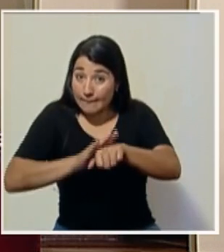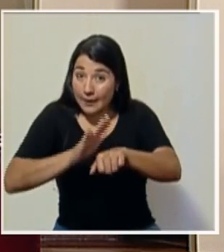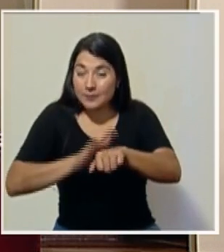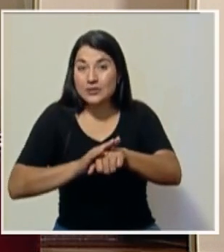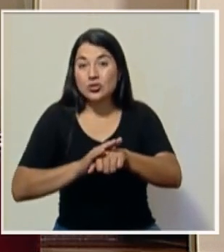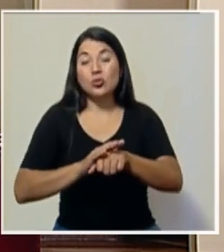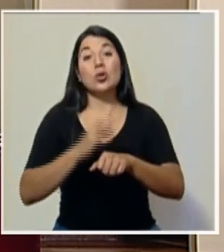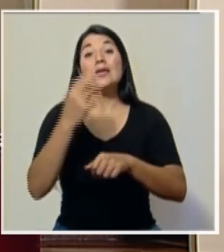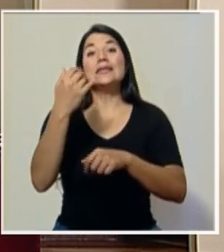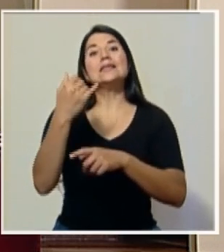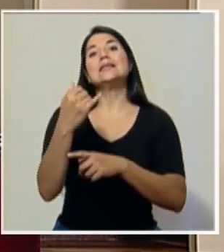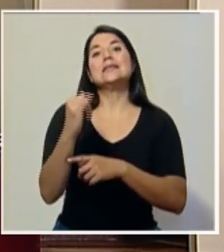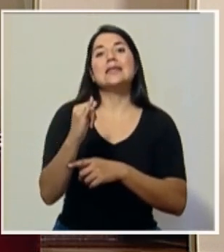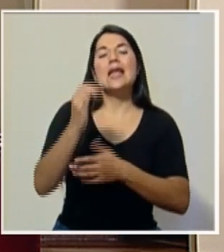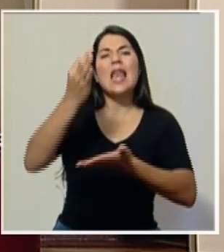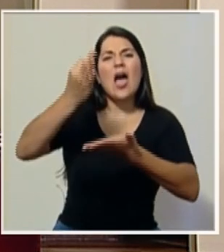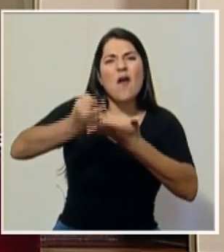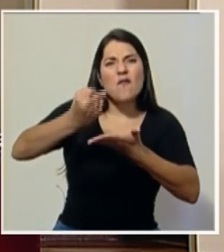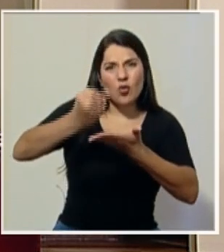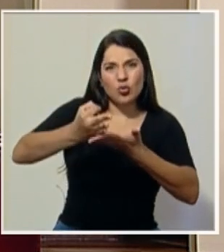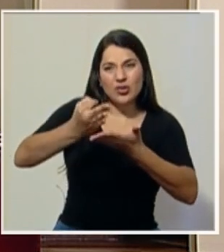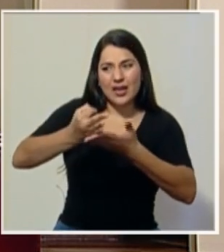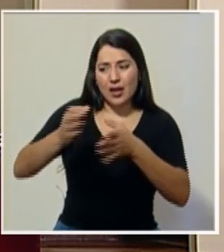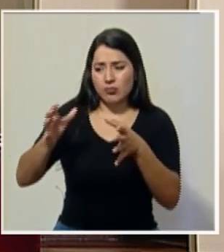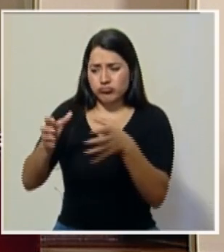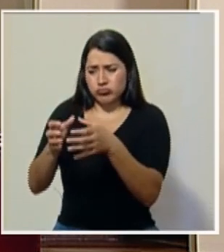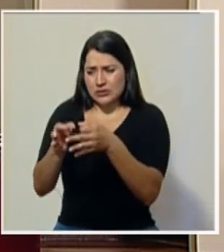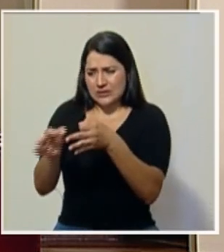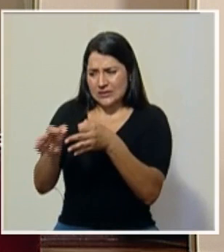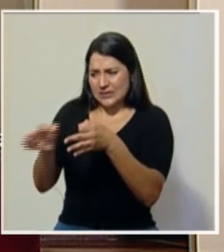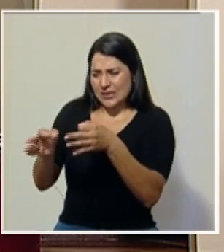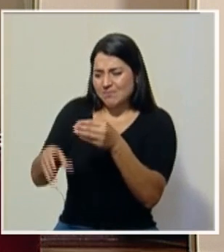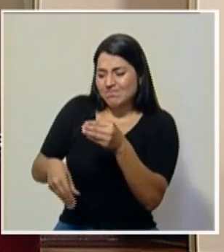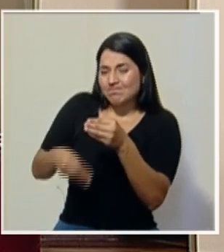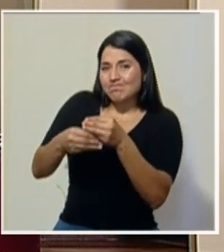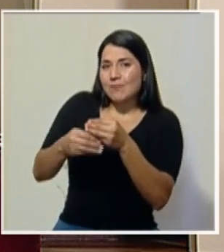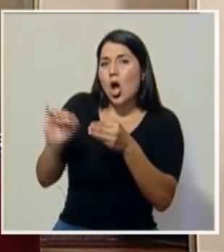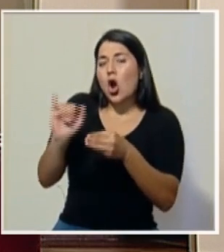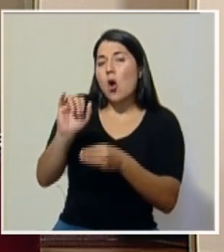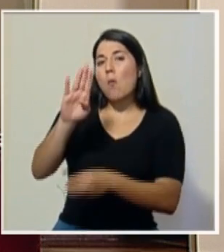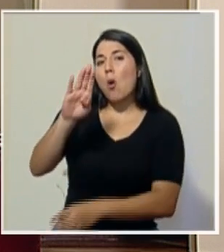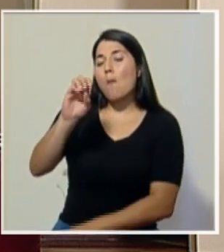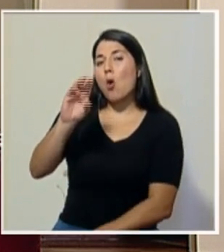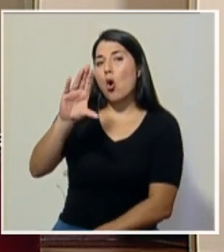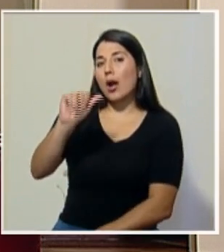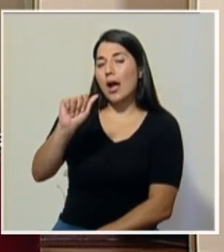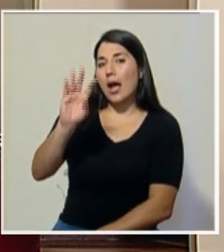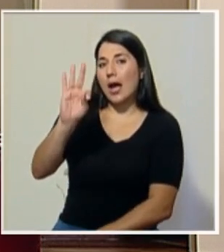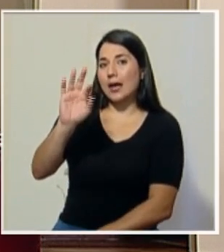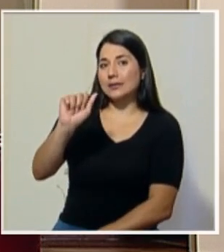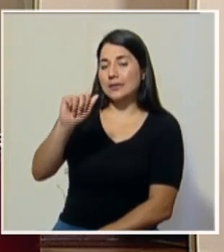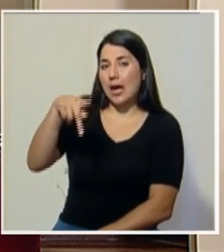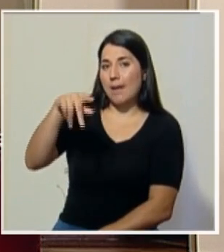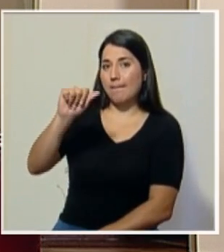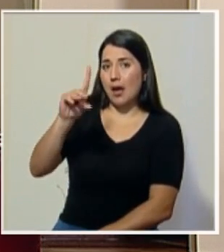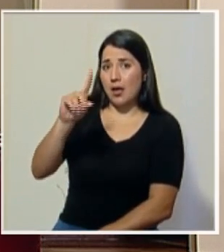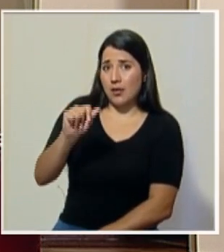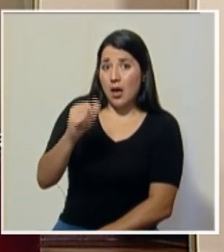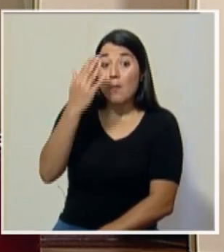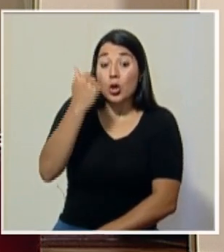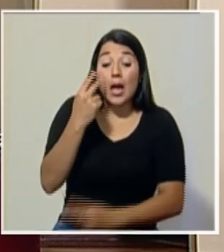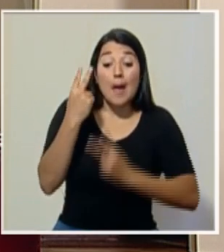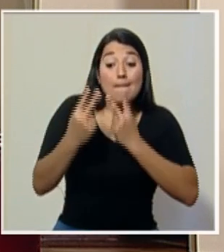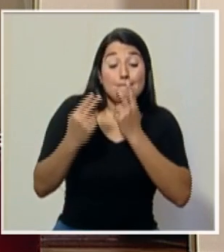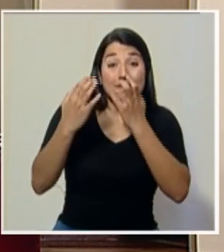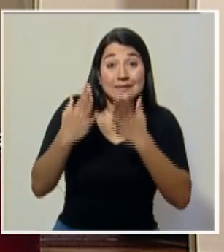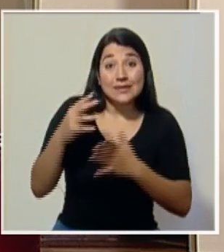restricción fronteriza a comunidades más cercanas a la frontera, como Boca Tapada. Los vecinos de Pital no pueden salir ni 200 metros al